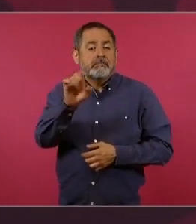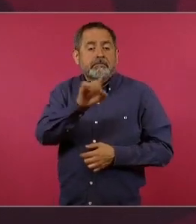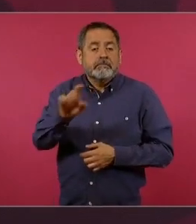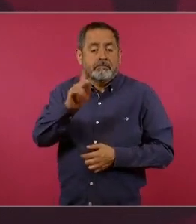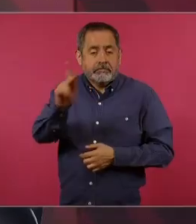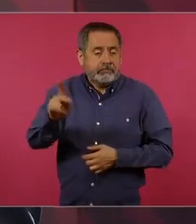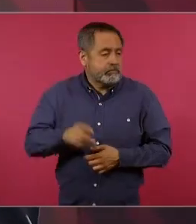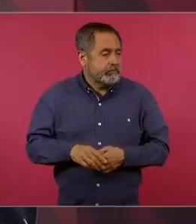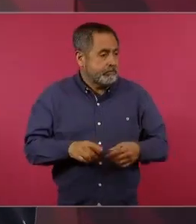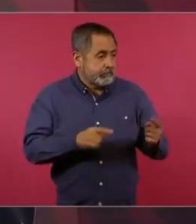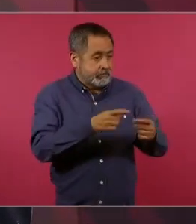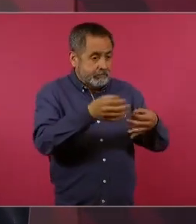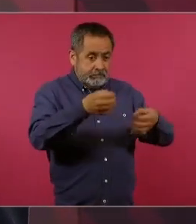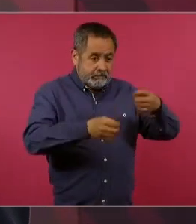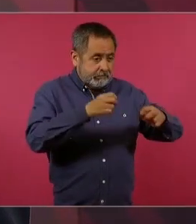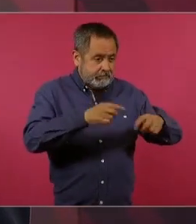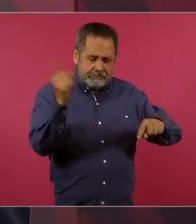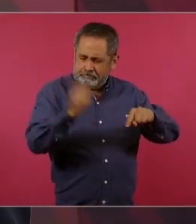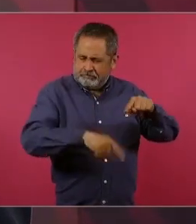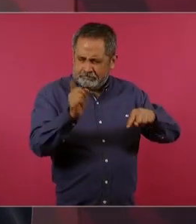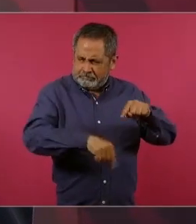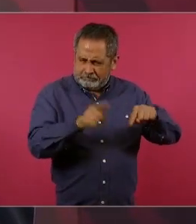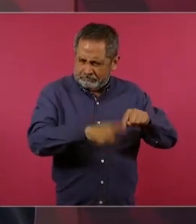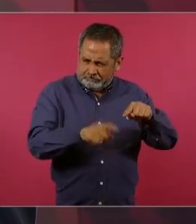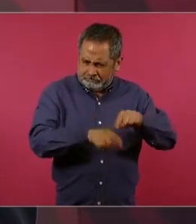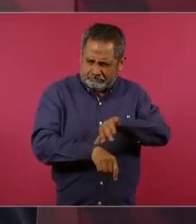y los nombró a todos.